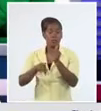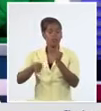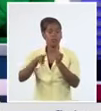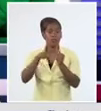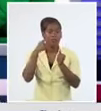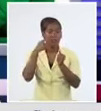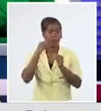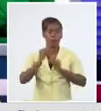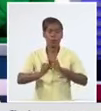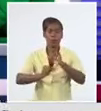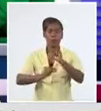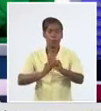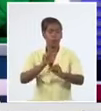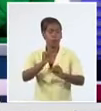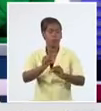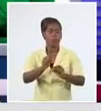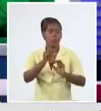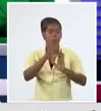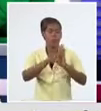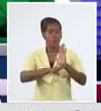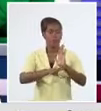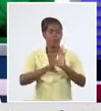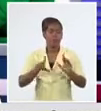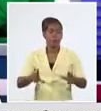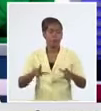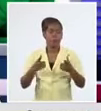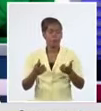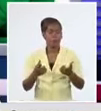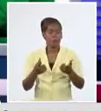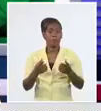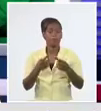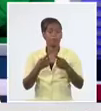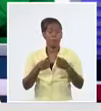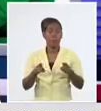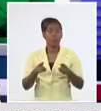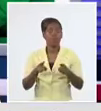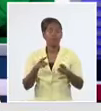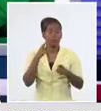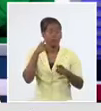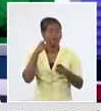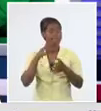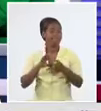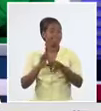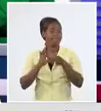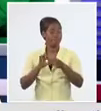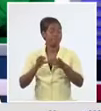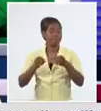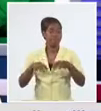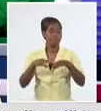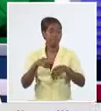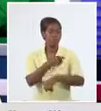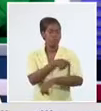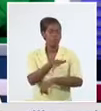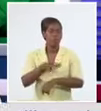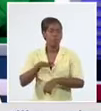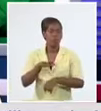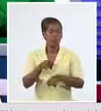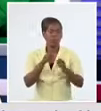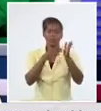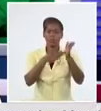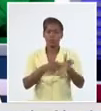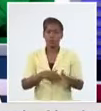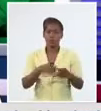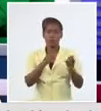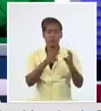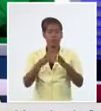trabajo muy serio a nivel de las instituciones de salud, a nivel de la comunidad. Y recordar